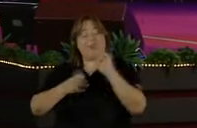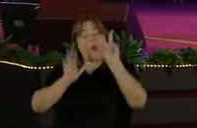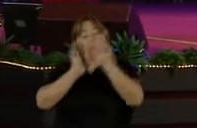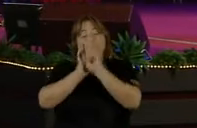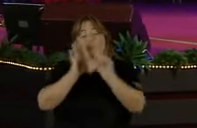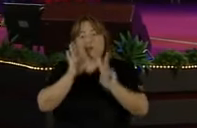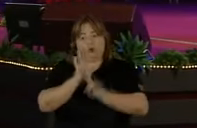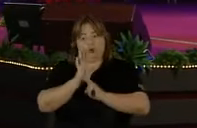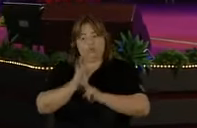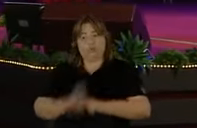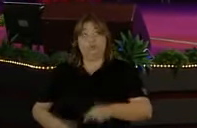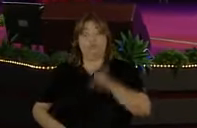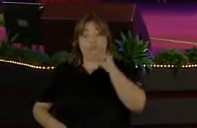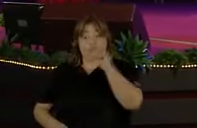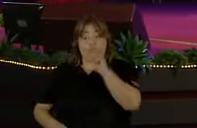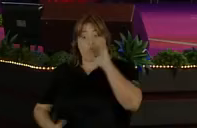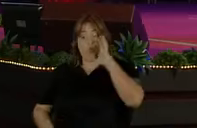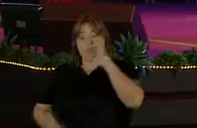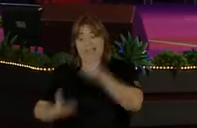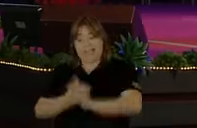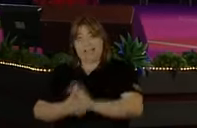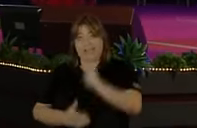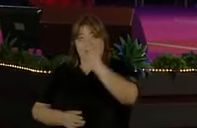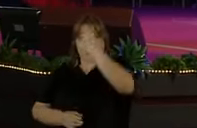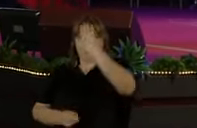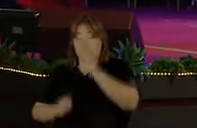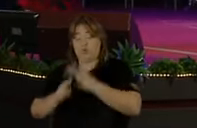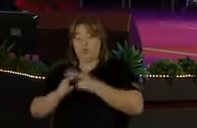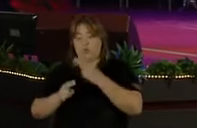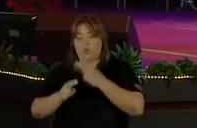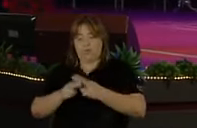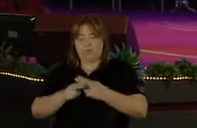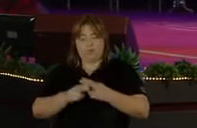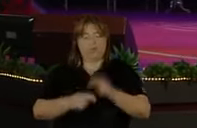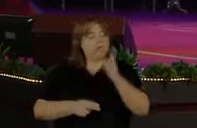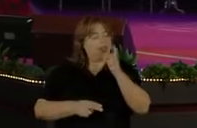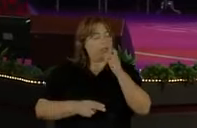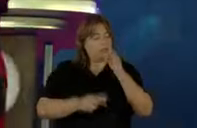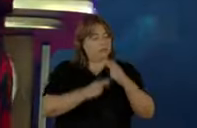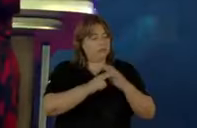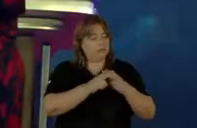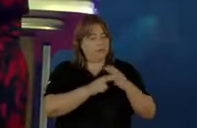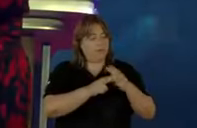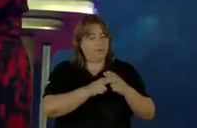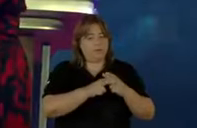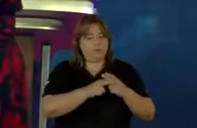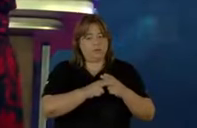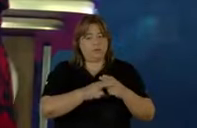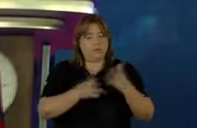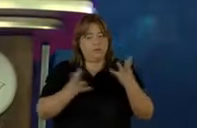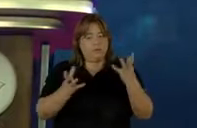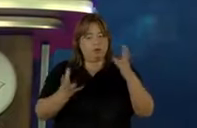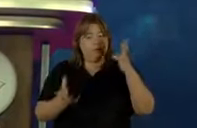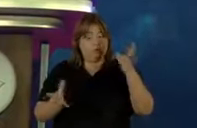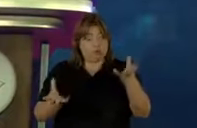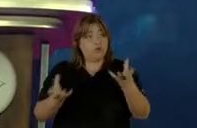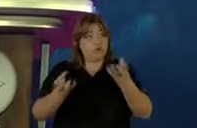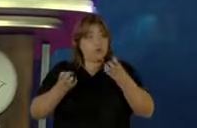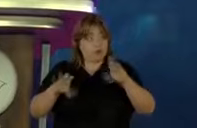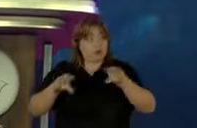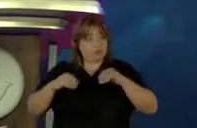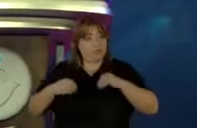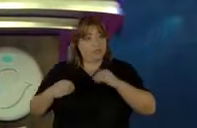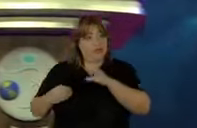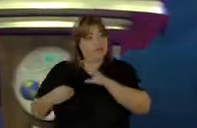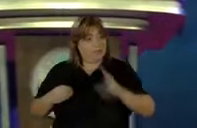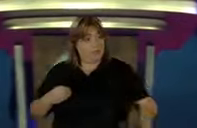los que creen en su nombre, los que creen en su nombre, ¿habrá alguien en este día que diga, yo quiero aceptar a Jesús